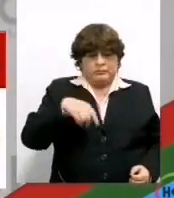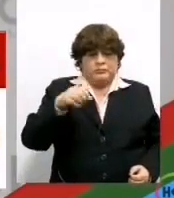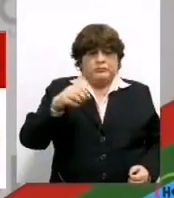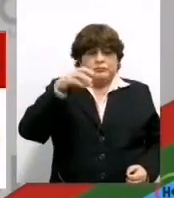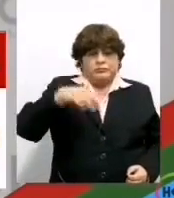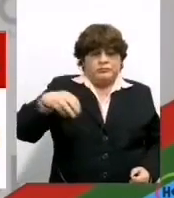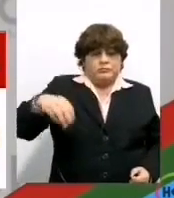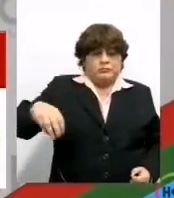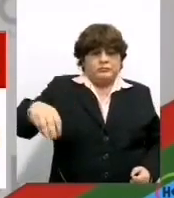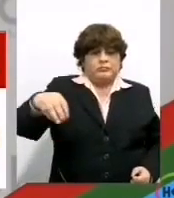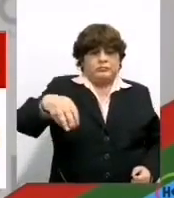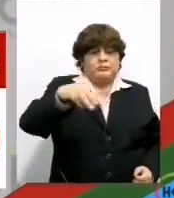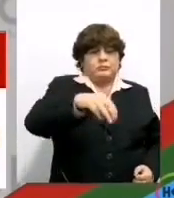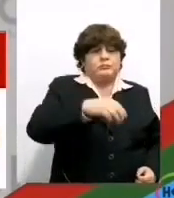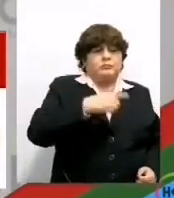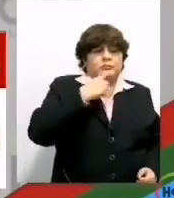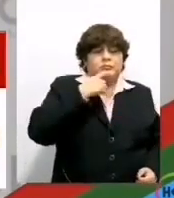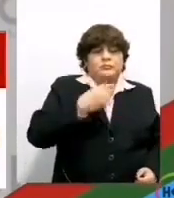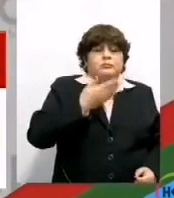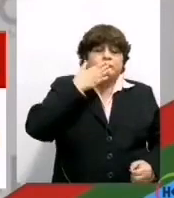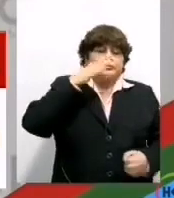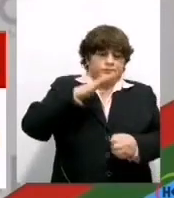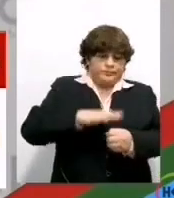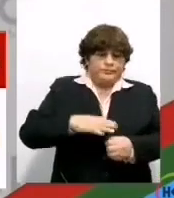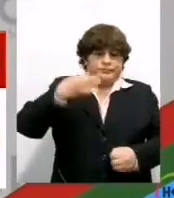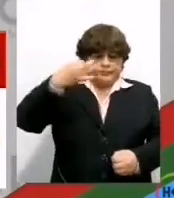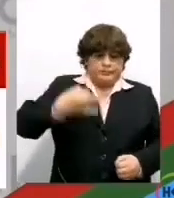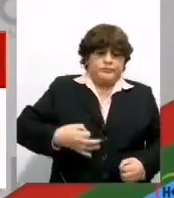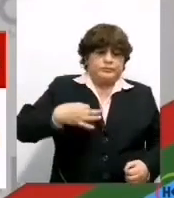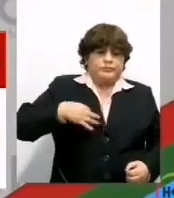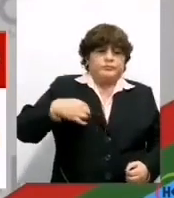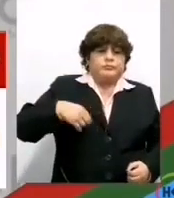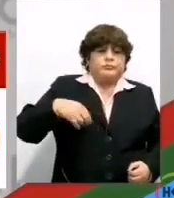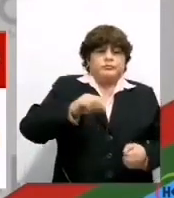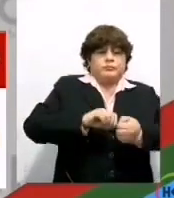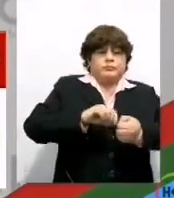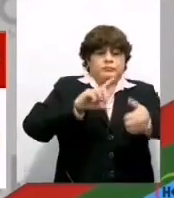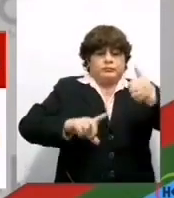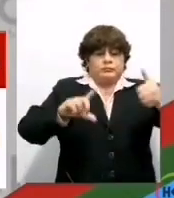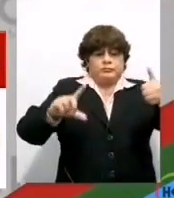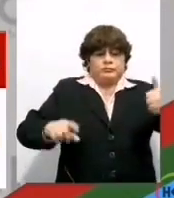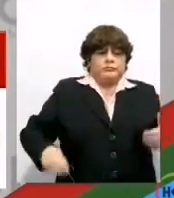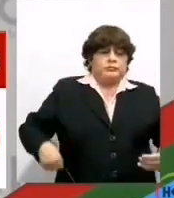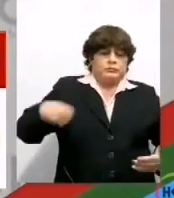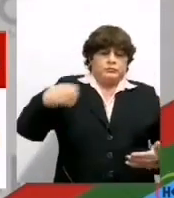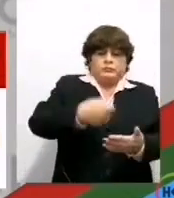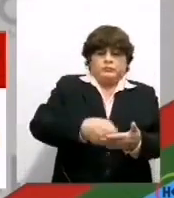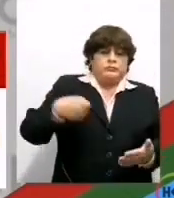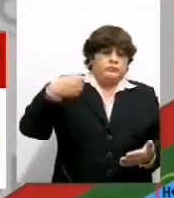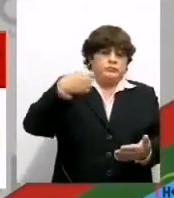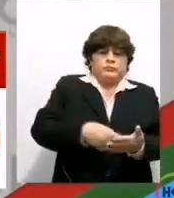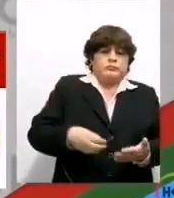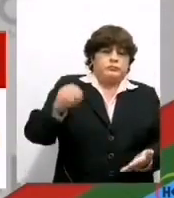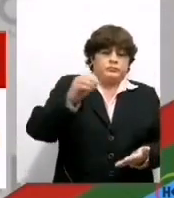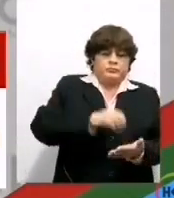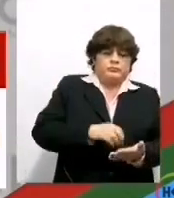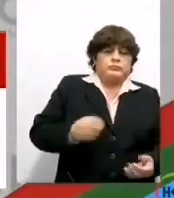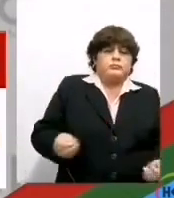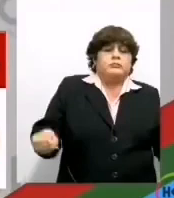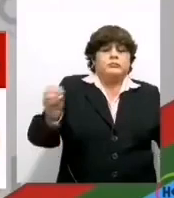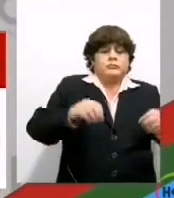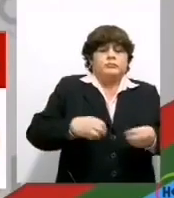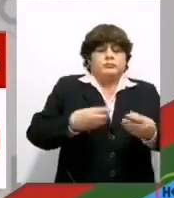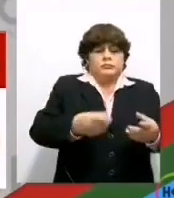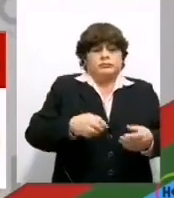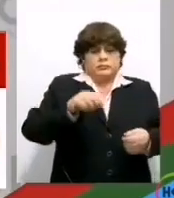y por lo tanto creo que hay un compromiso del gobierno Regional de invertir lo más que se pueden meter son dos poblado